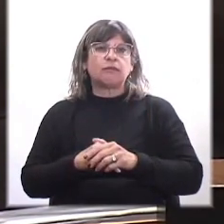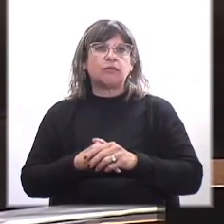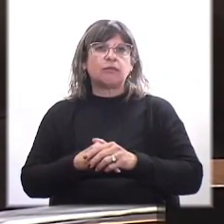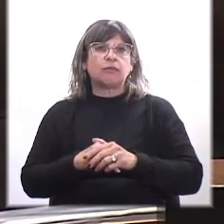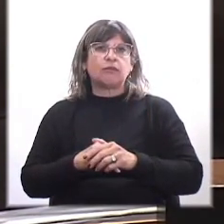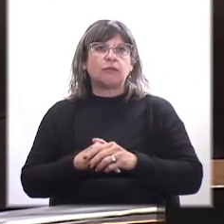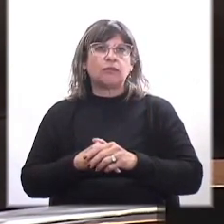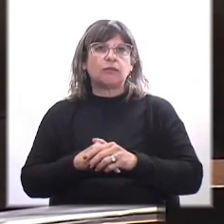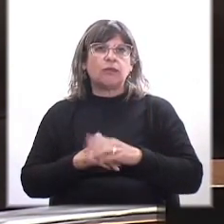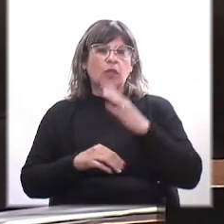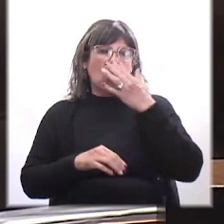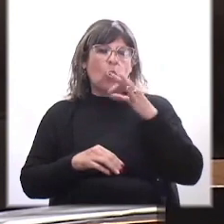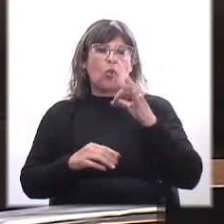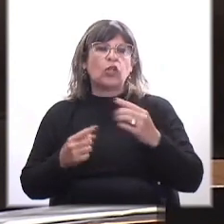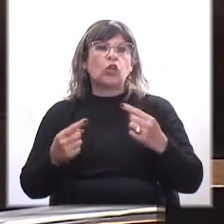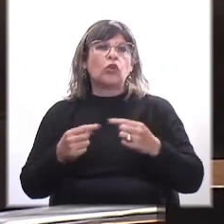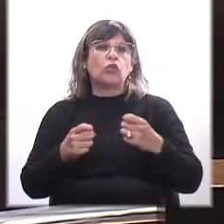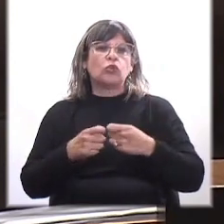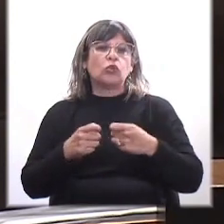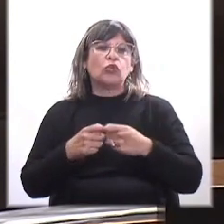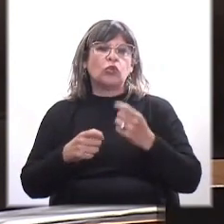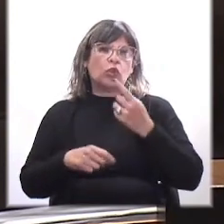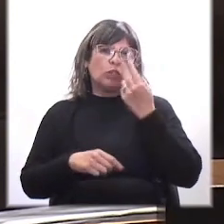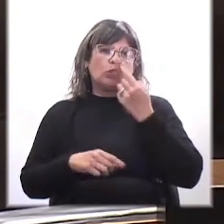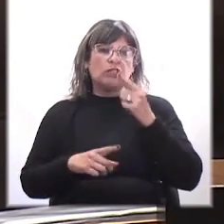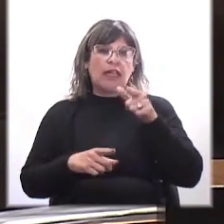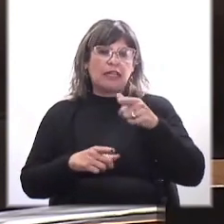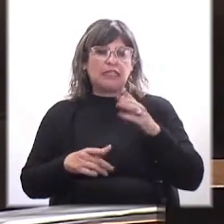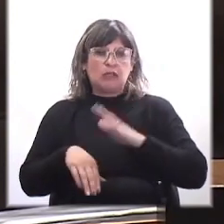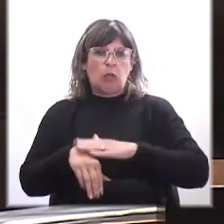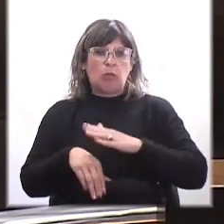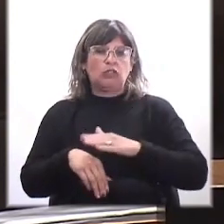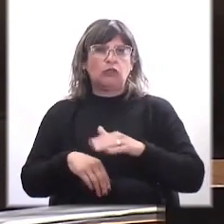nuestro único socio interesado hasta ese momento.